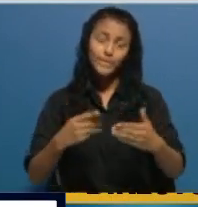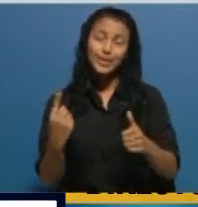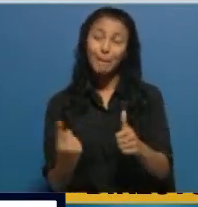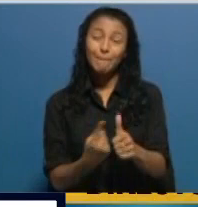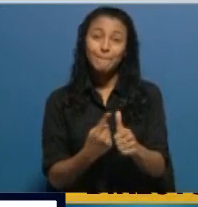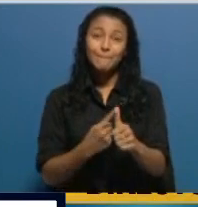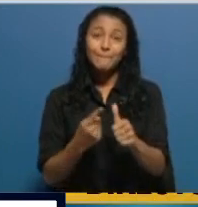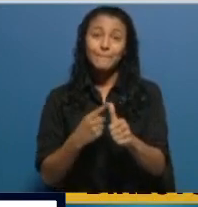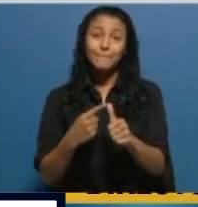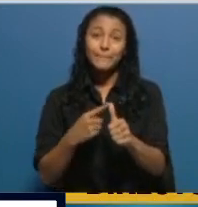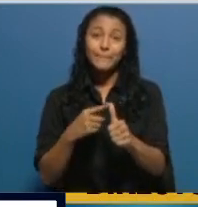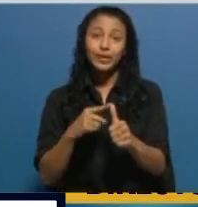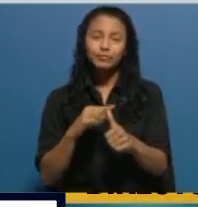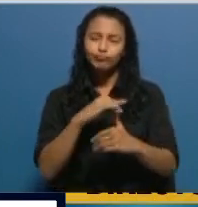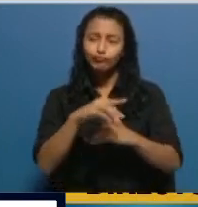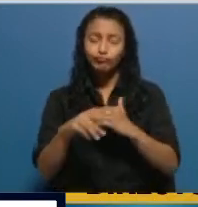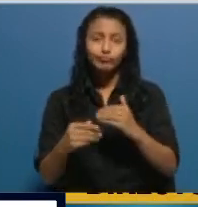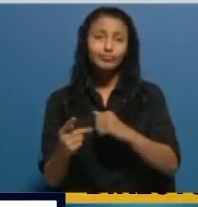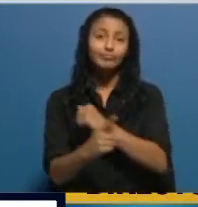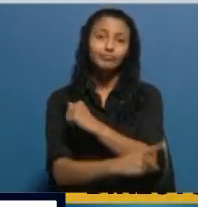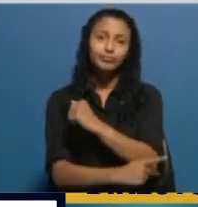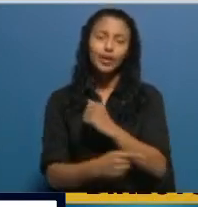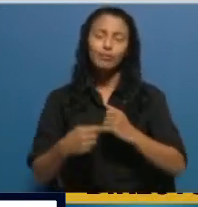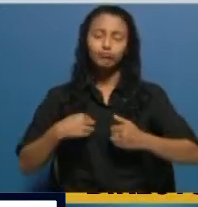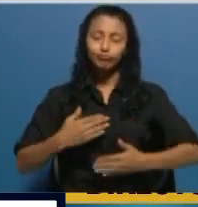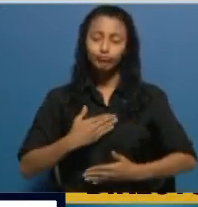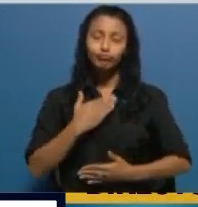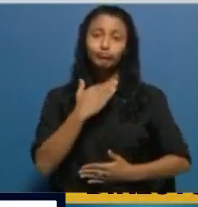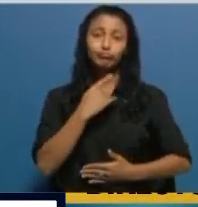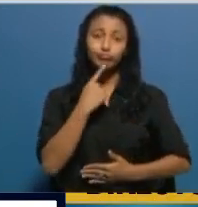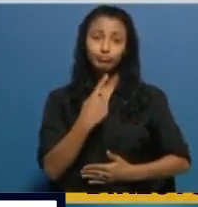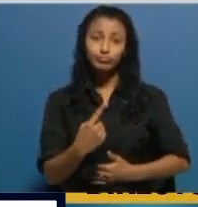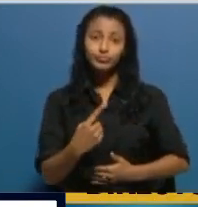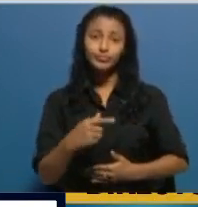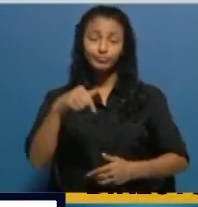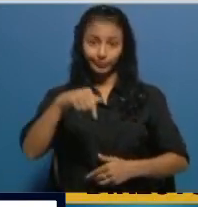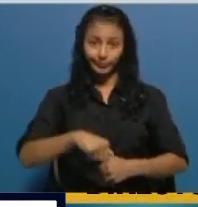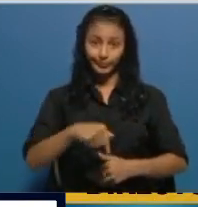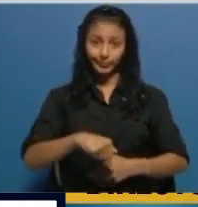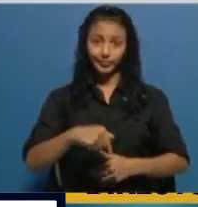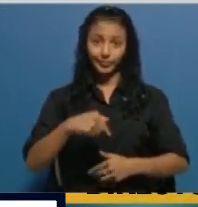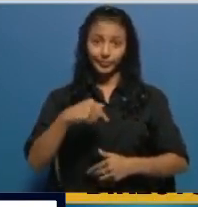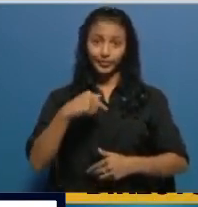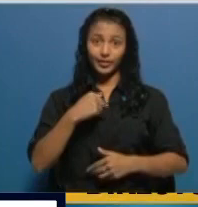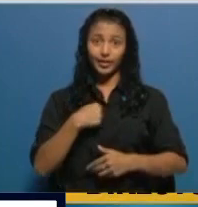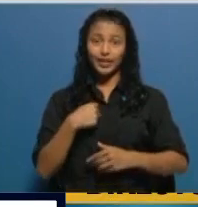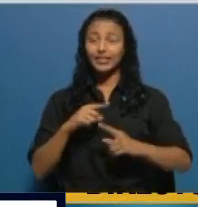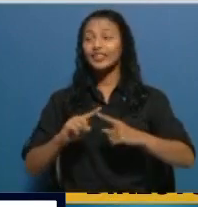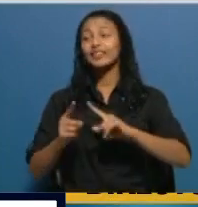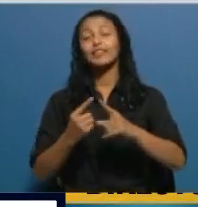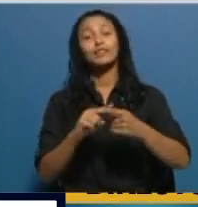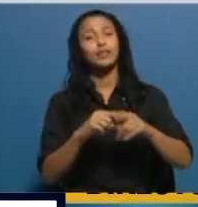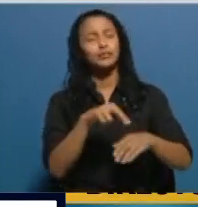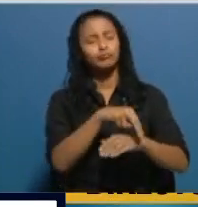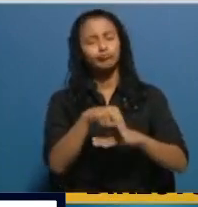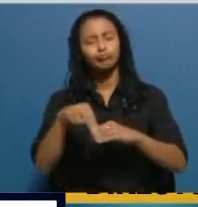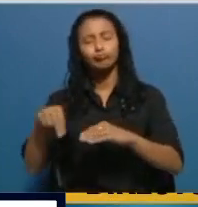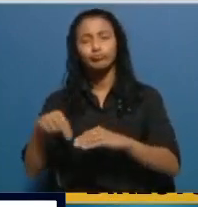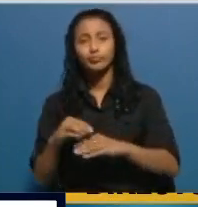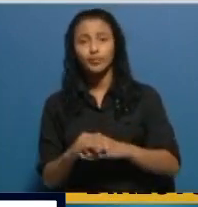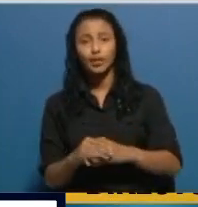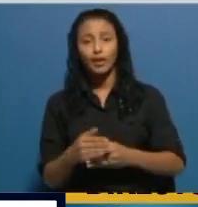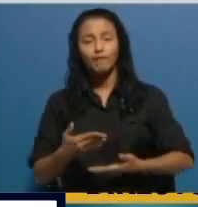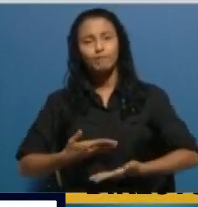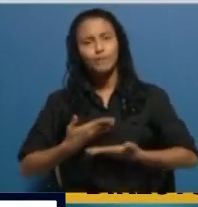estado me honra destacar en esta instalación la presencia de la distinta bancada bienvenidos